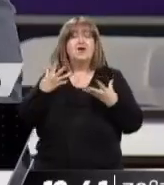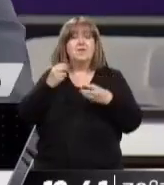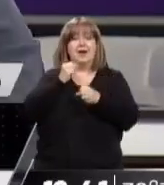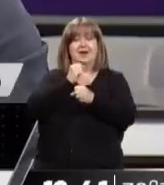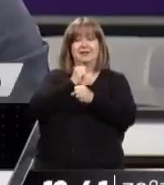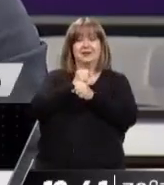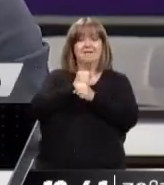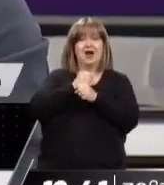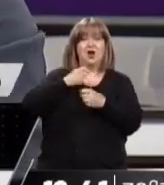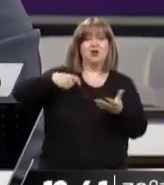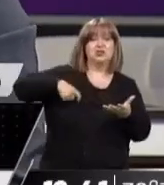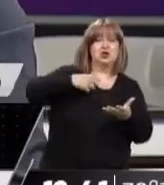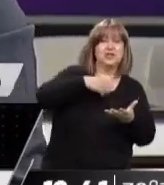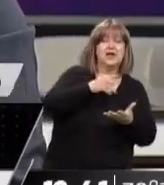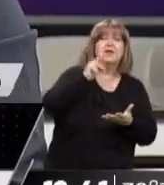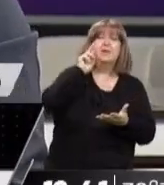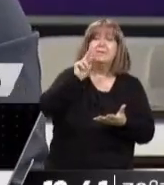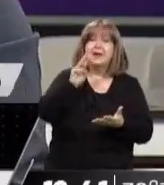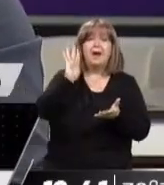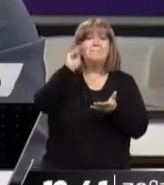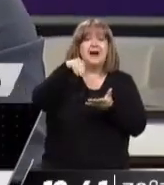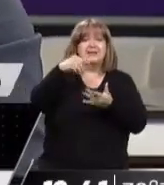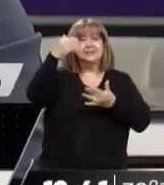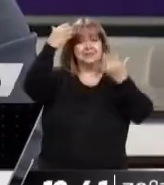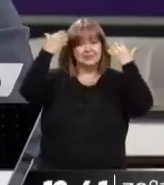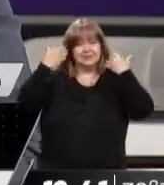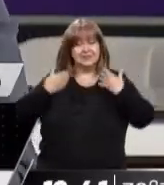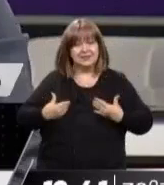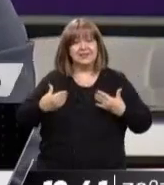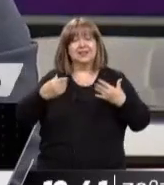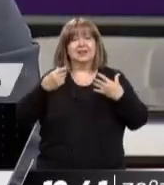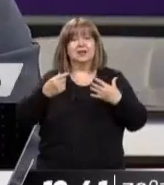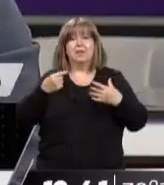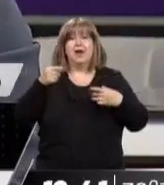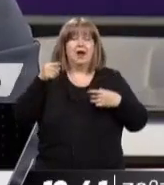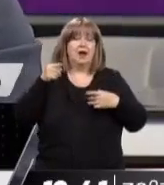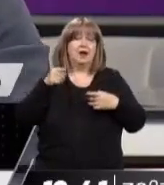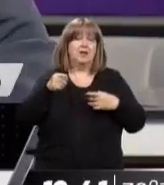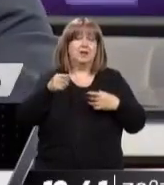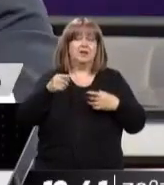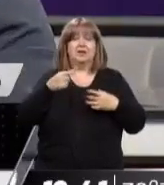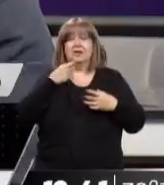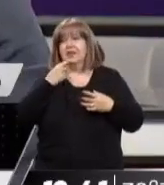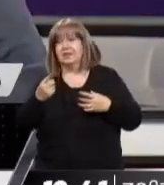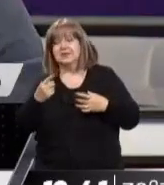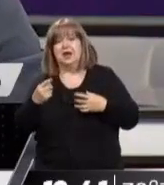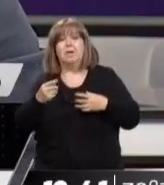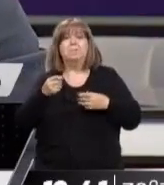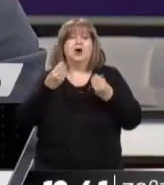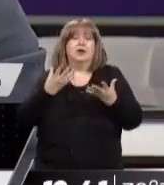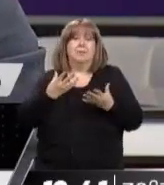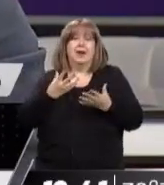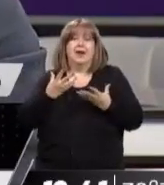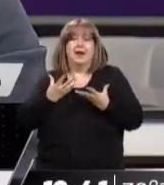trabajo político y sociológico para, bueno, de alguna manera combatir esta cuestión de que es lo que puede ser violencia contra las